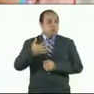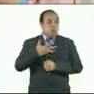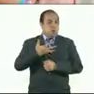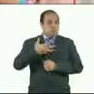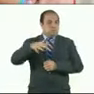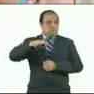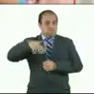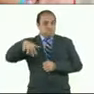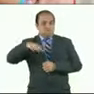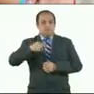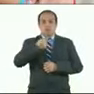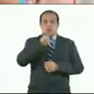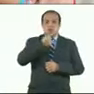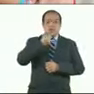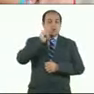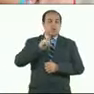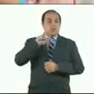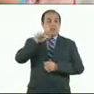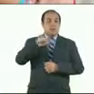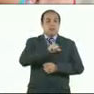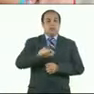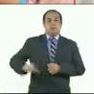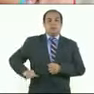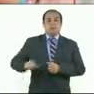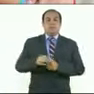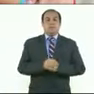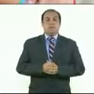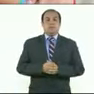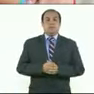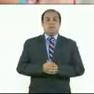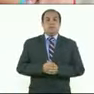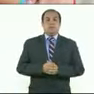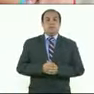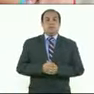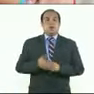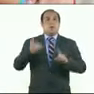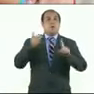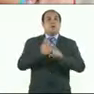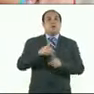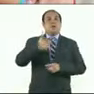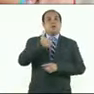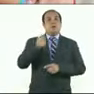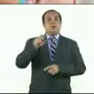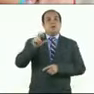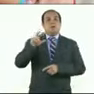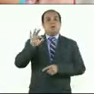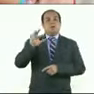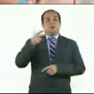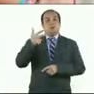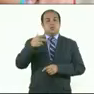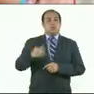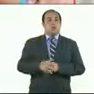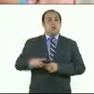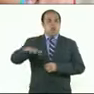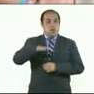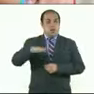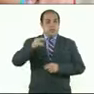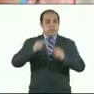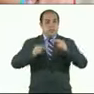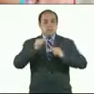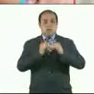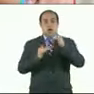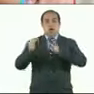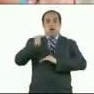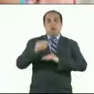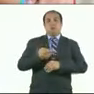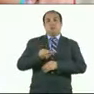buscando a estos niños y niñas en las 16 alcaldías y vamos a atacar 748 zonas de alto grado de marginación,